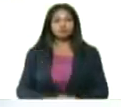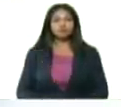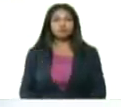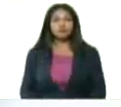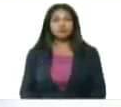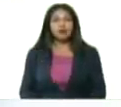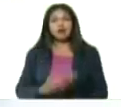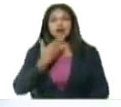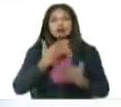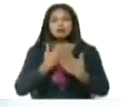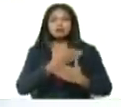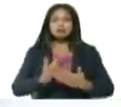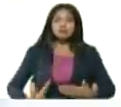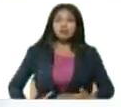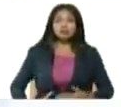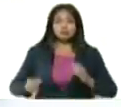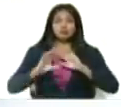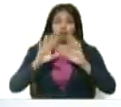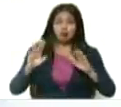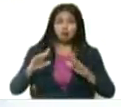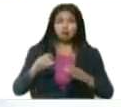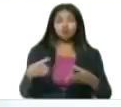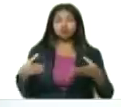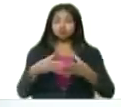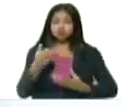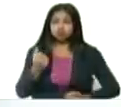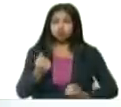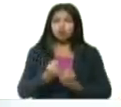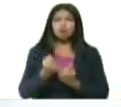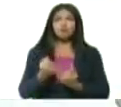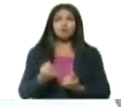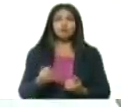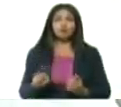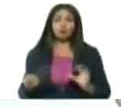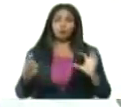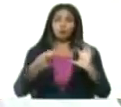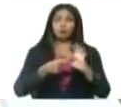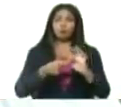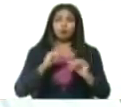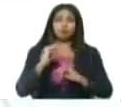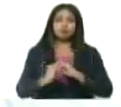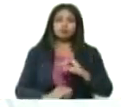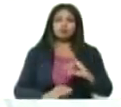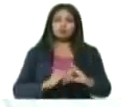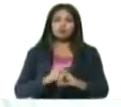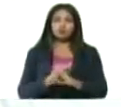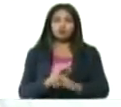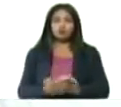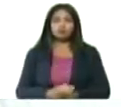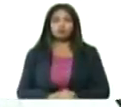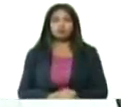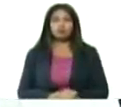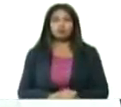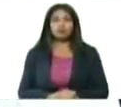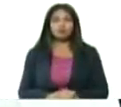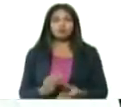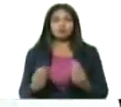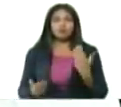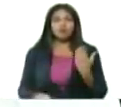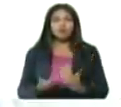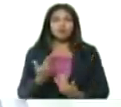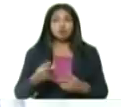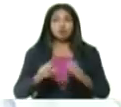gracias, presidente. Efectivamente, la cooperación con internacional en Venezuela ha sido muy, muy